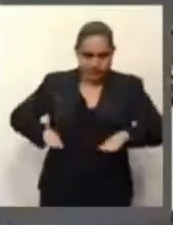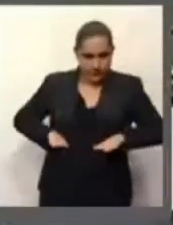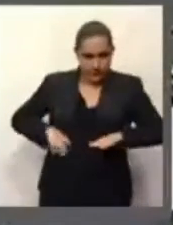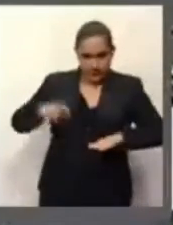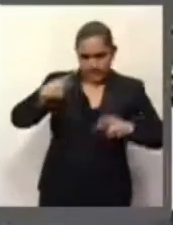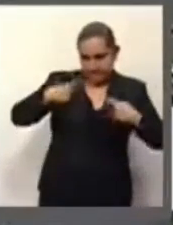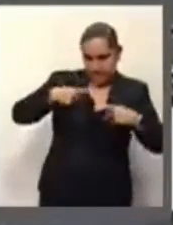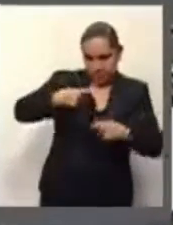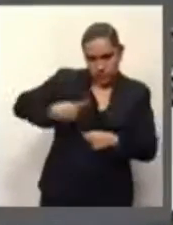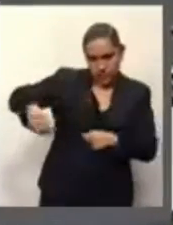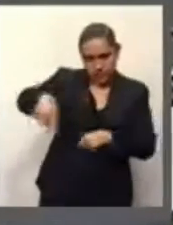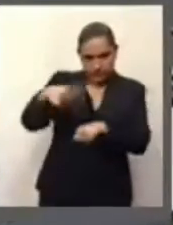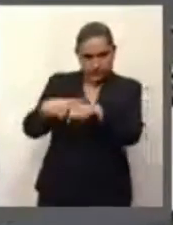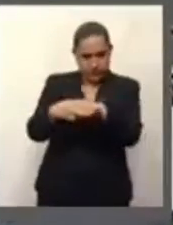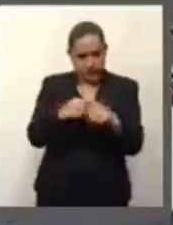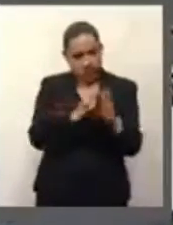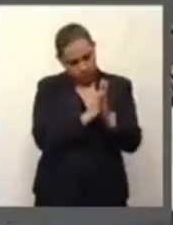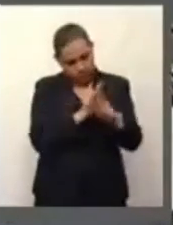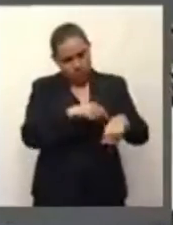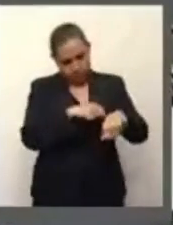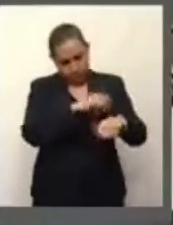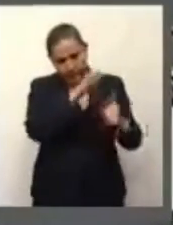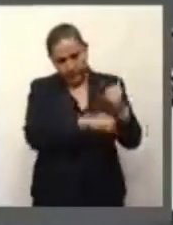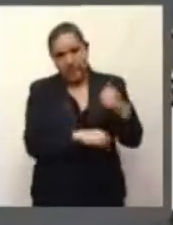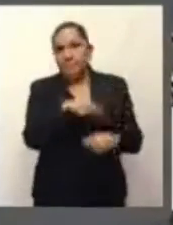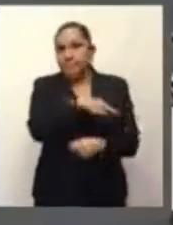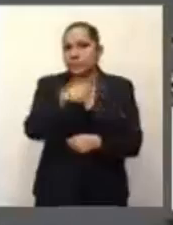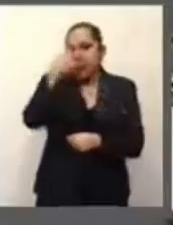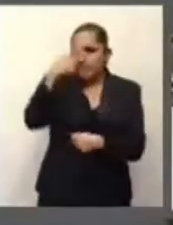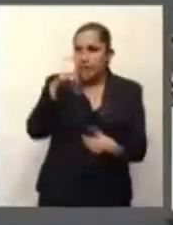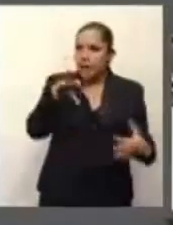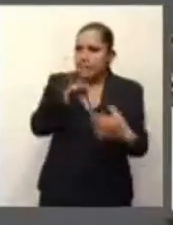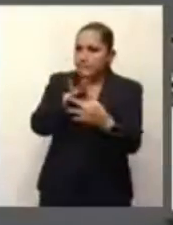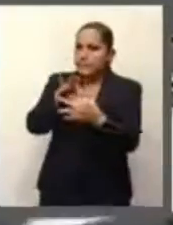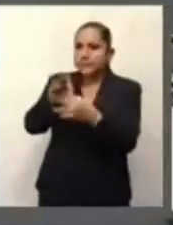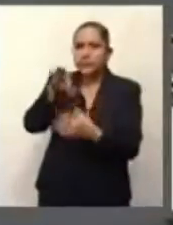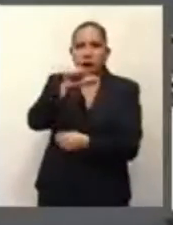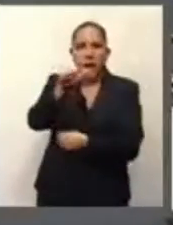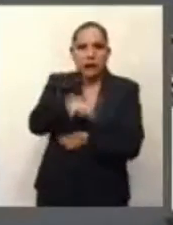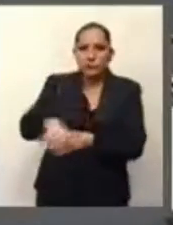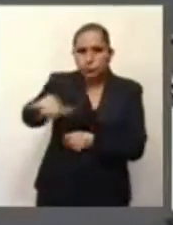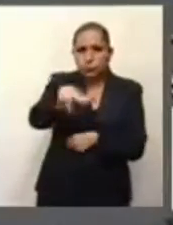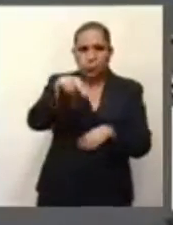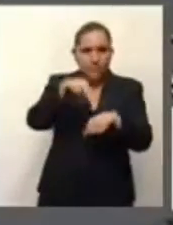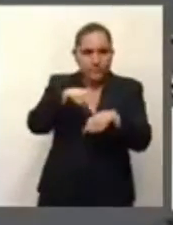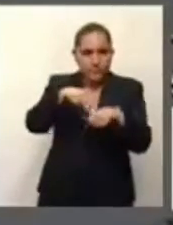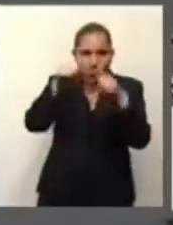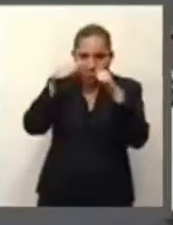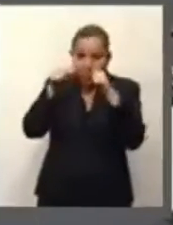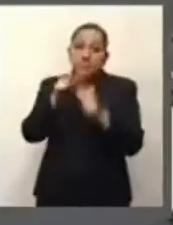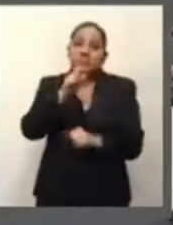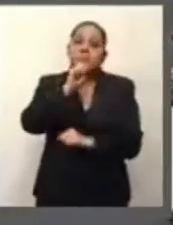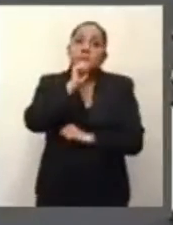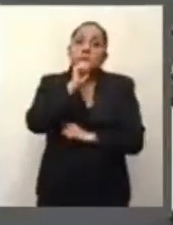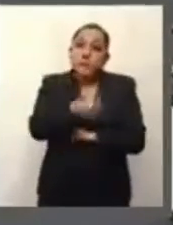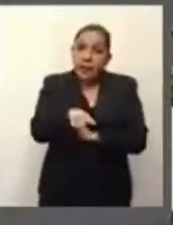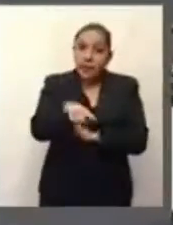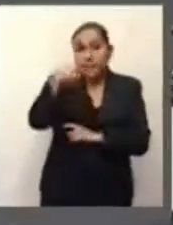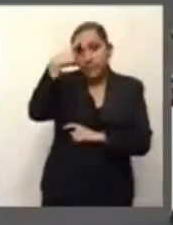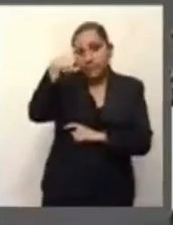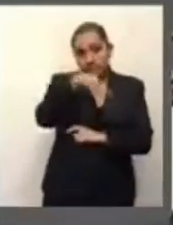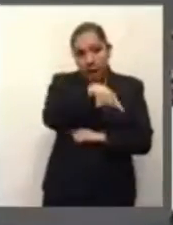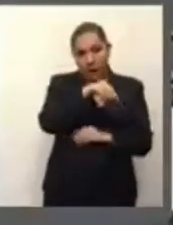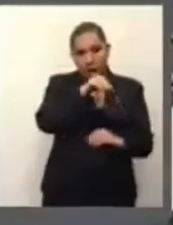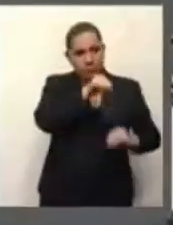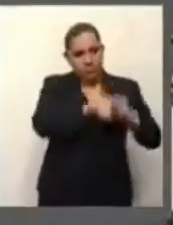pacientes, homologar a las variaciones en la práctica clínica, así como ser uno de los principales